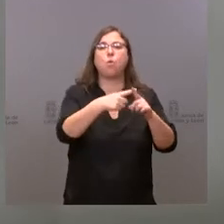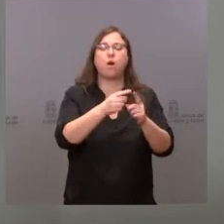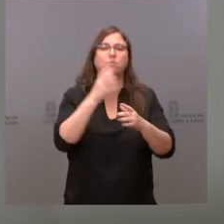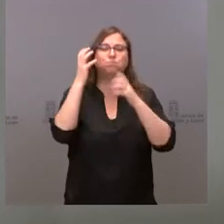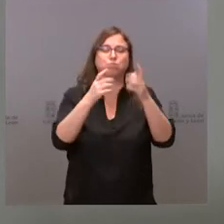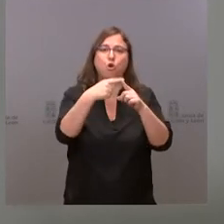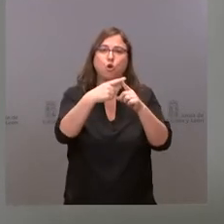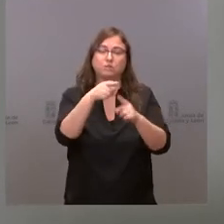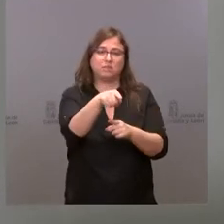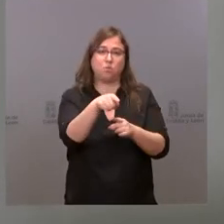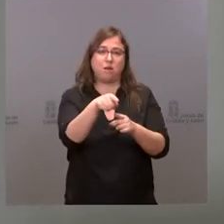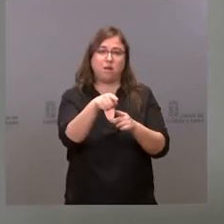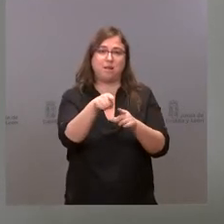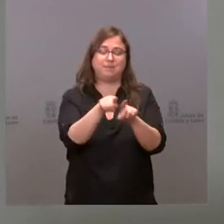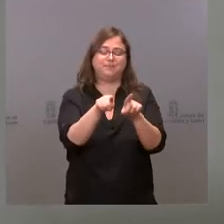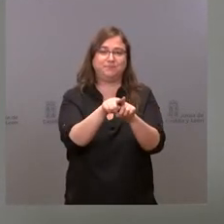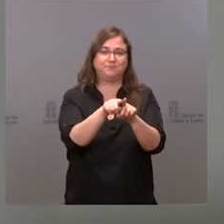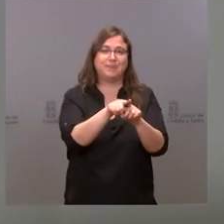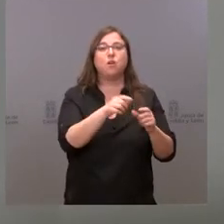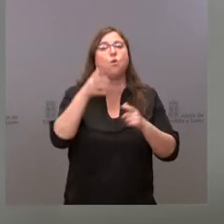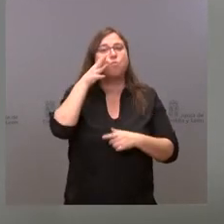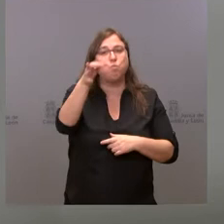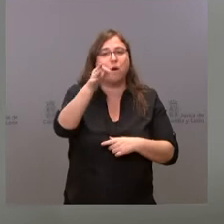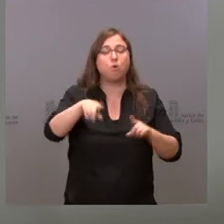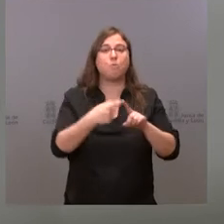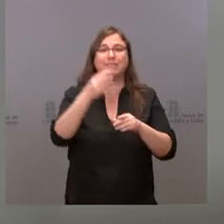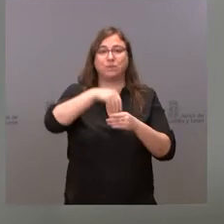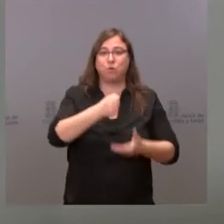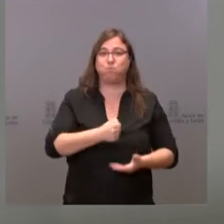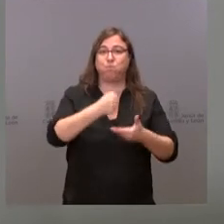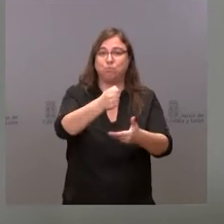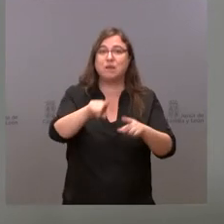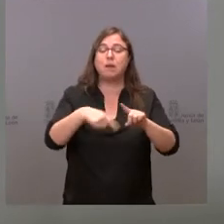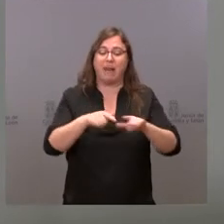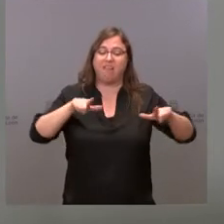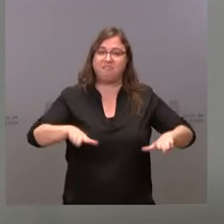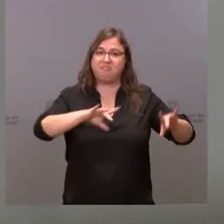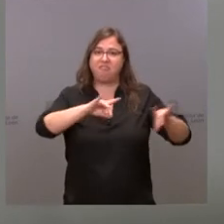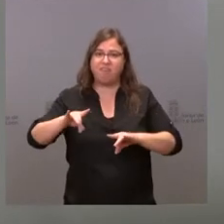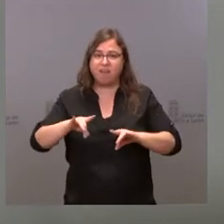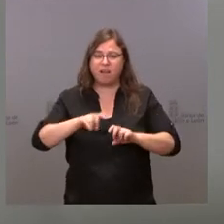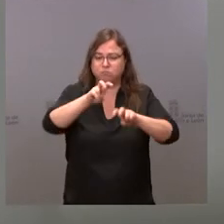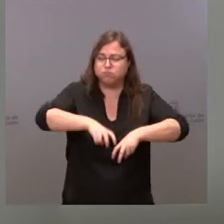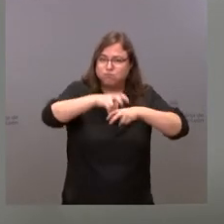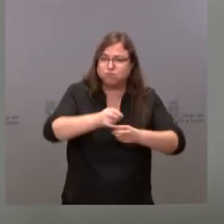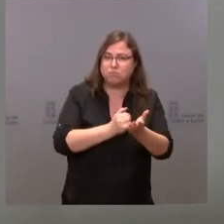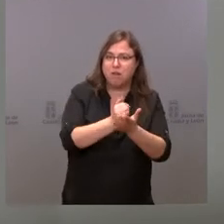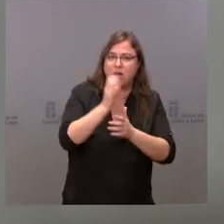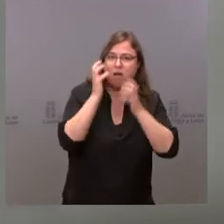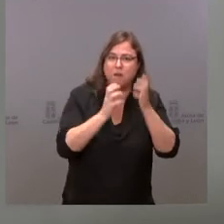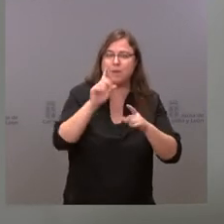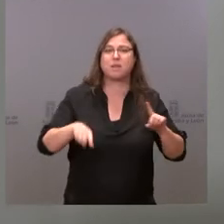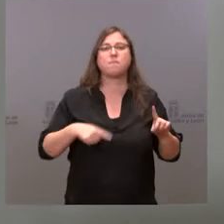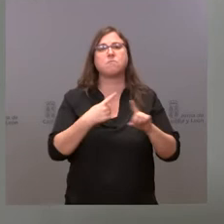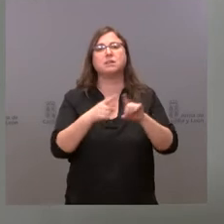habíamos incluido la reducción de transmisiones patrimoniales en la transmisión de fincas en explotaciones agrarias o habíamos incluido